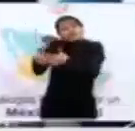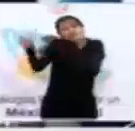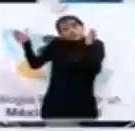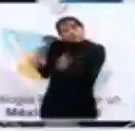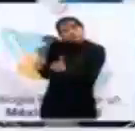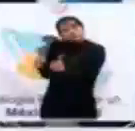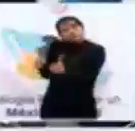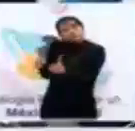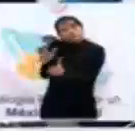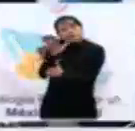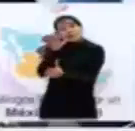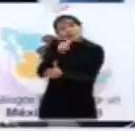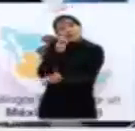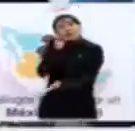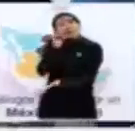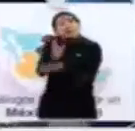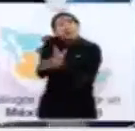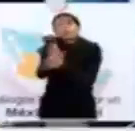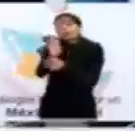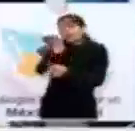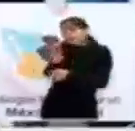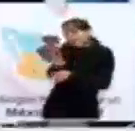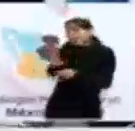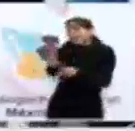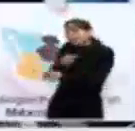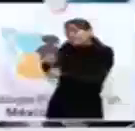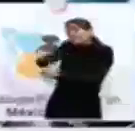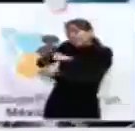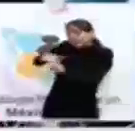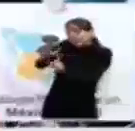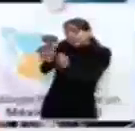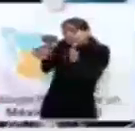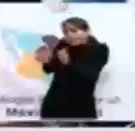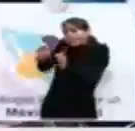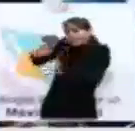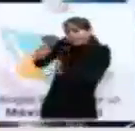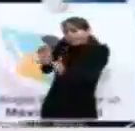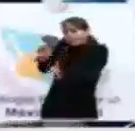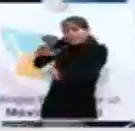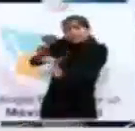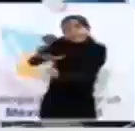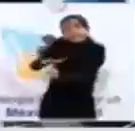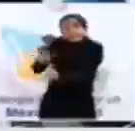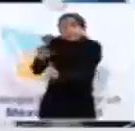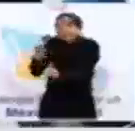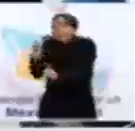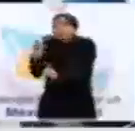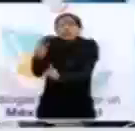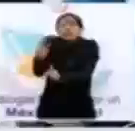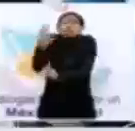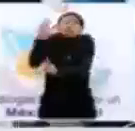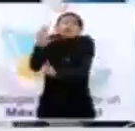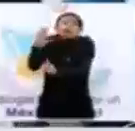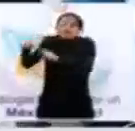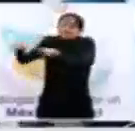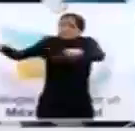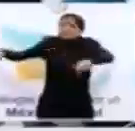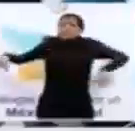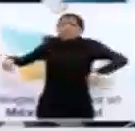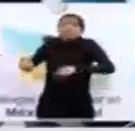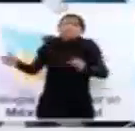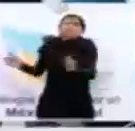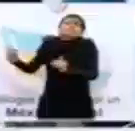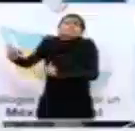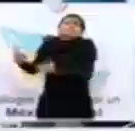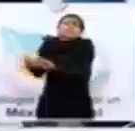confinados dentro de su predio. No podemos verlos confinados dentro de sus 2 o 3 hectáreas o 5 hectáreas de